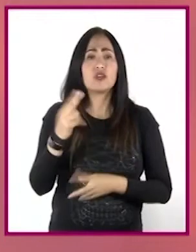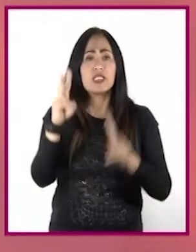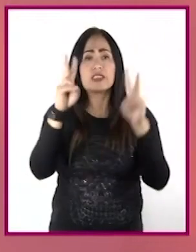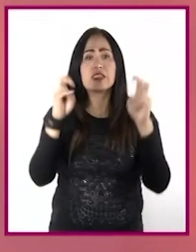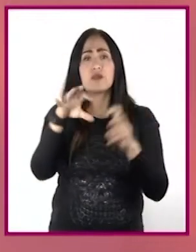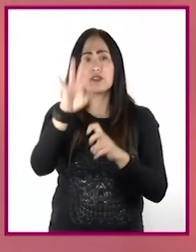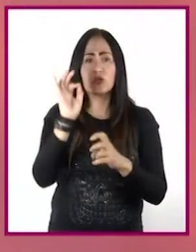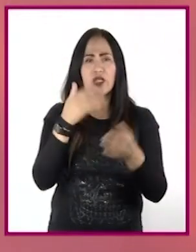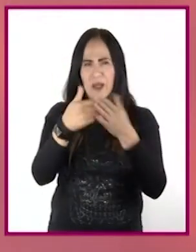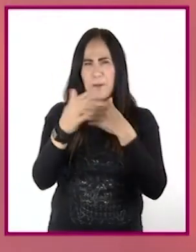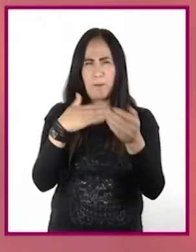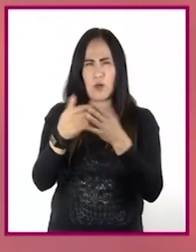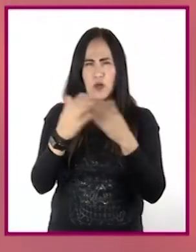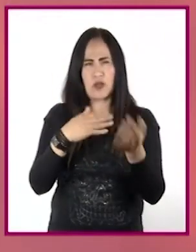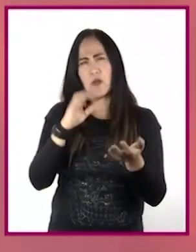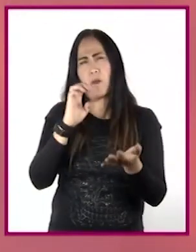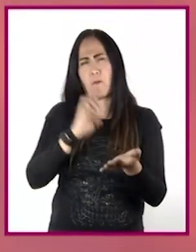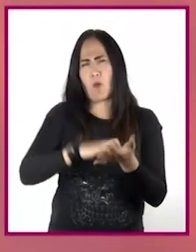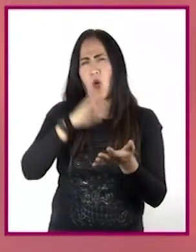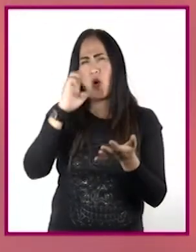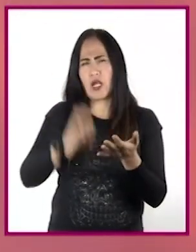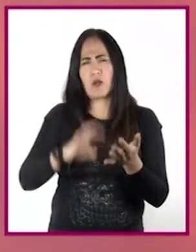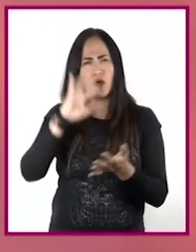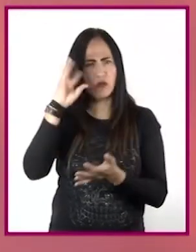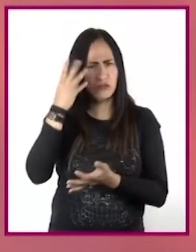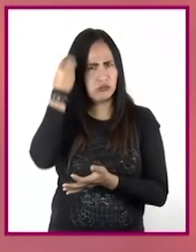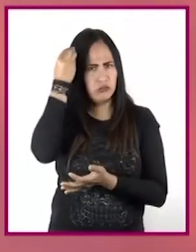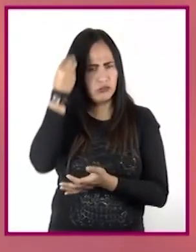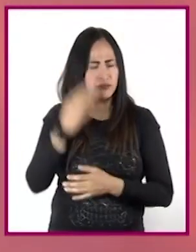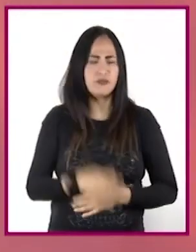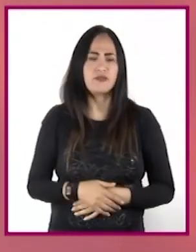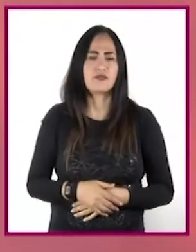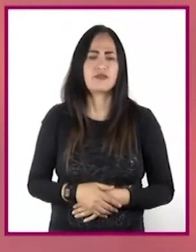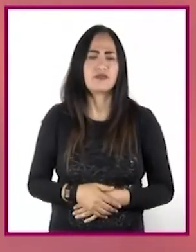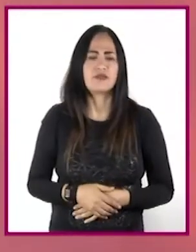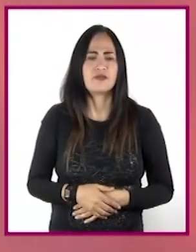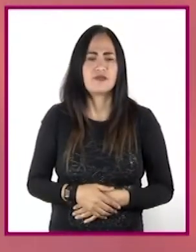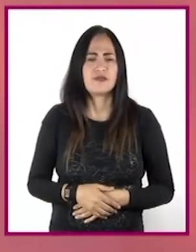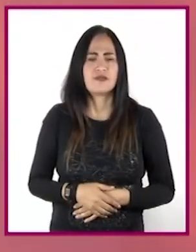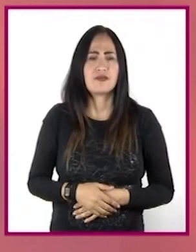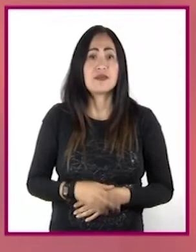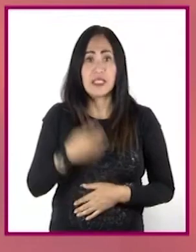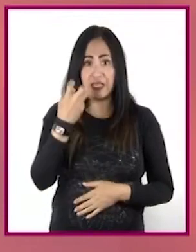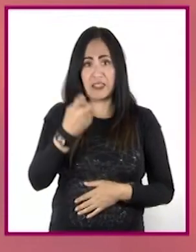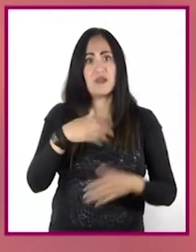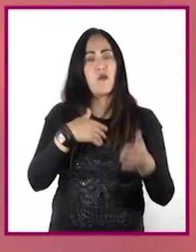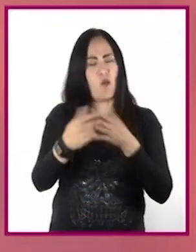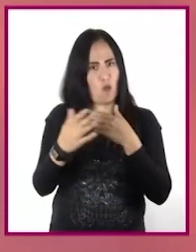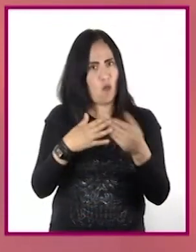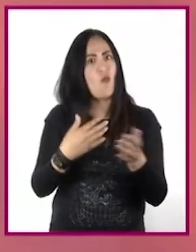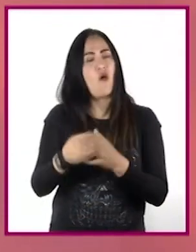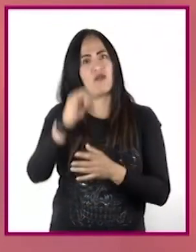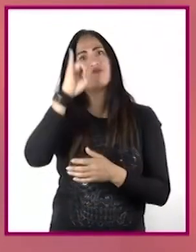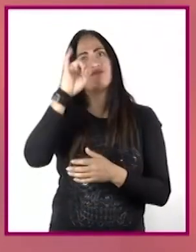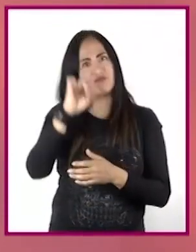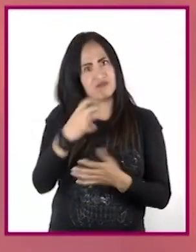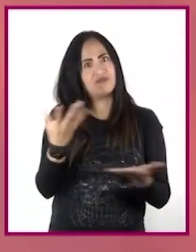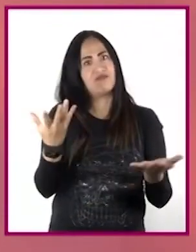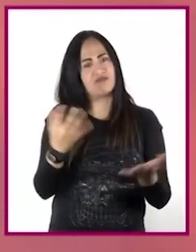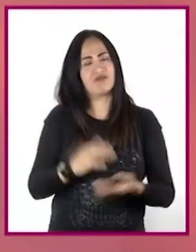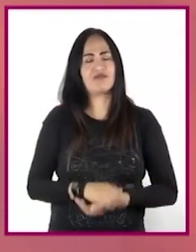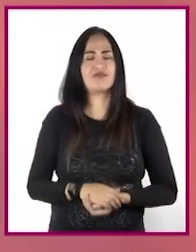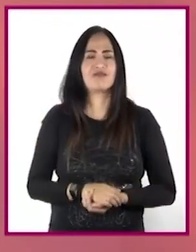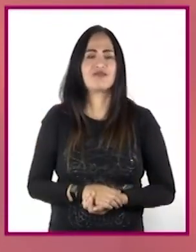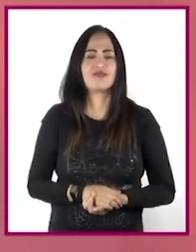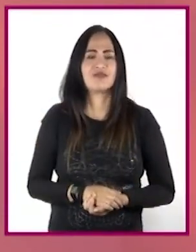tema actual, podría ser la tecnología, algo que no solo es actual, también está de moda. Podría